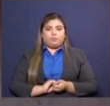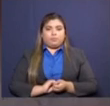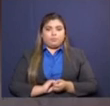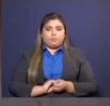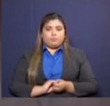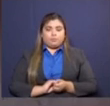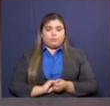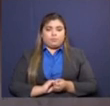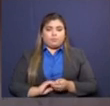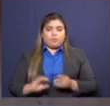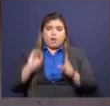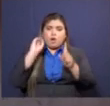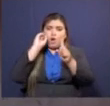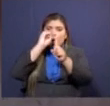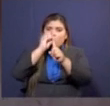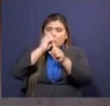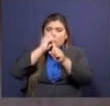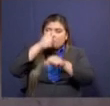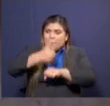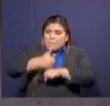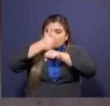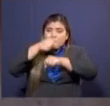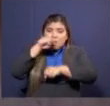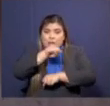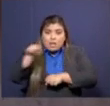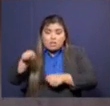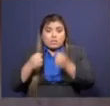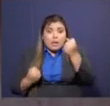El objetivo principal de estos apoyos